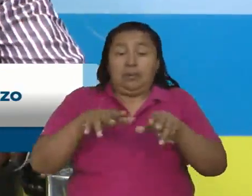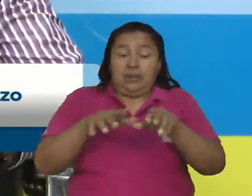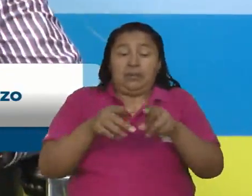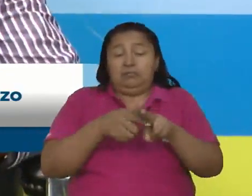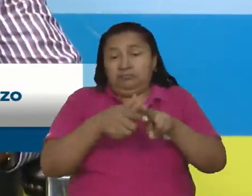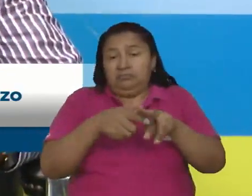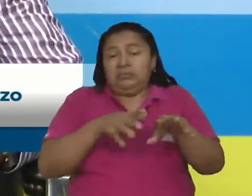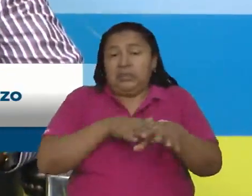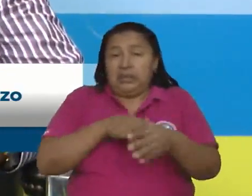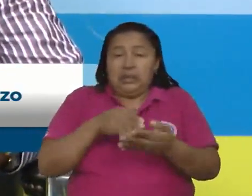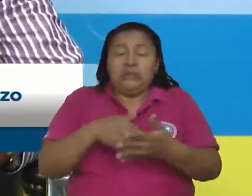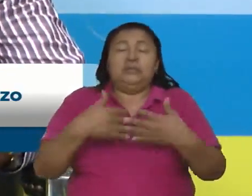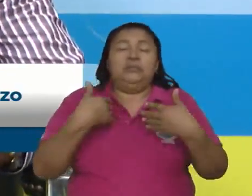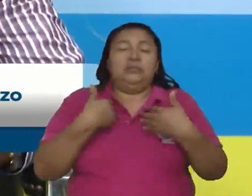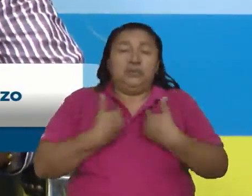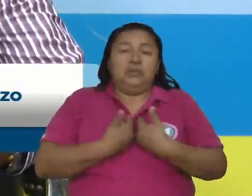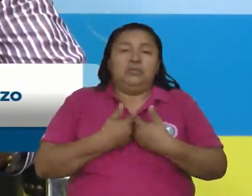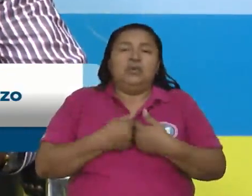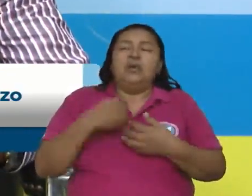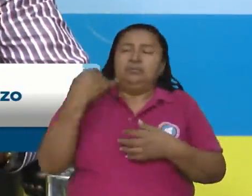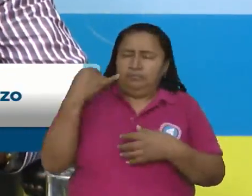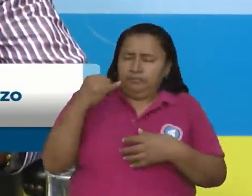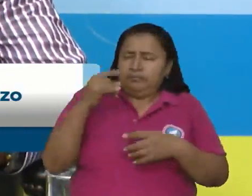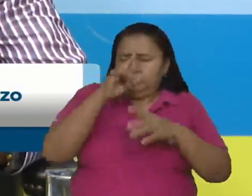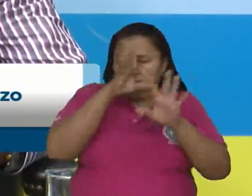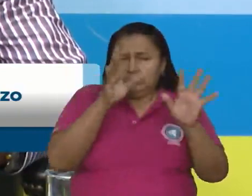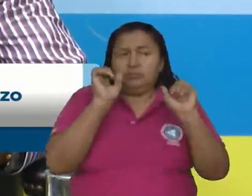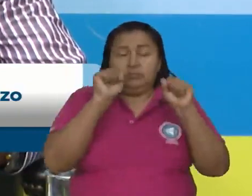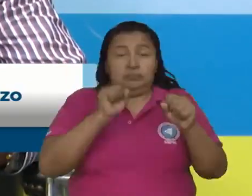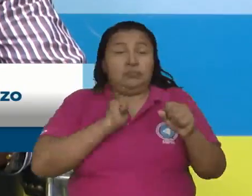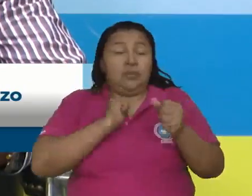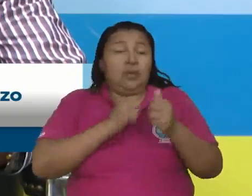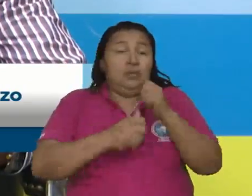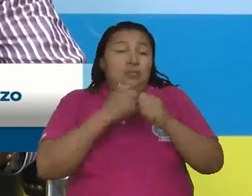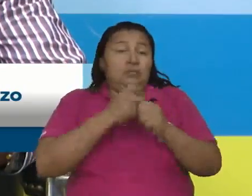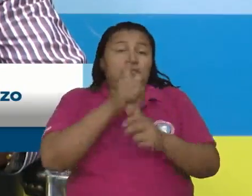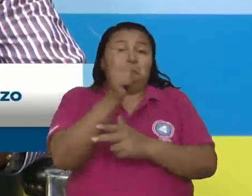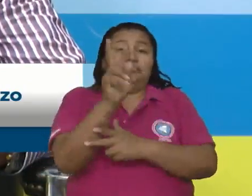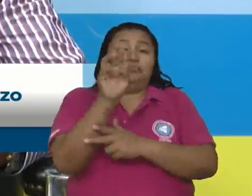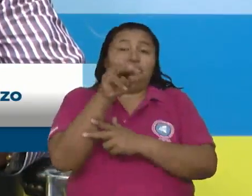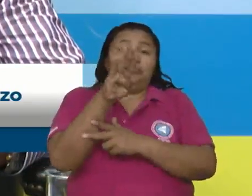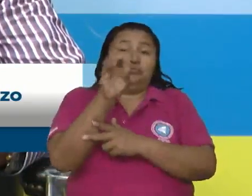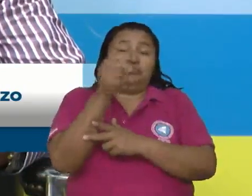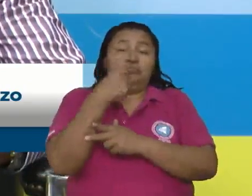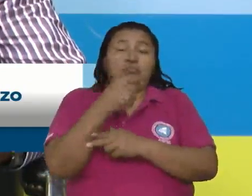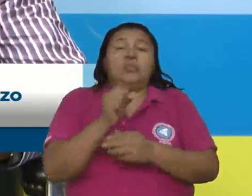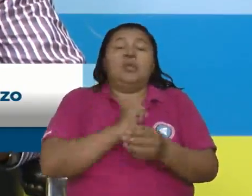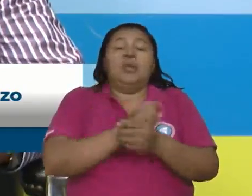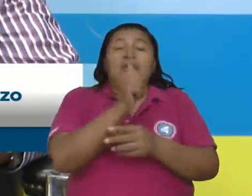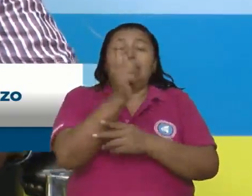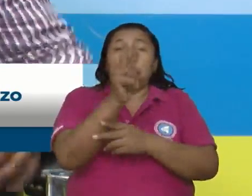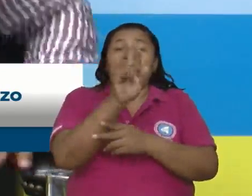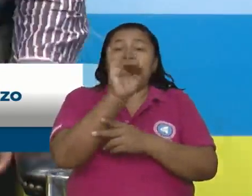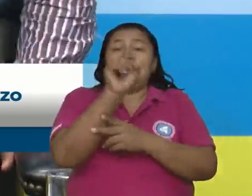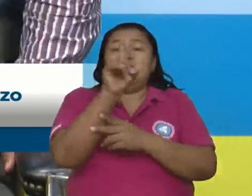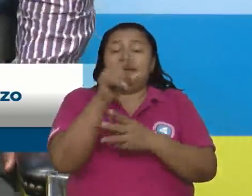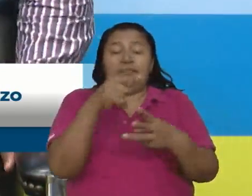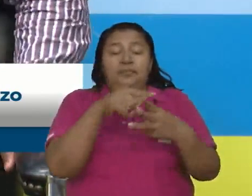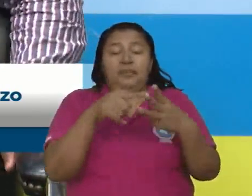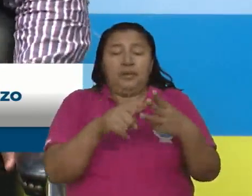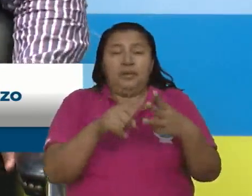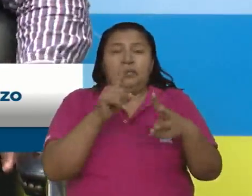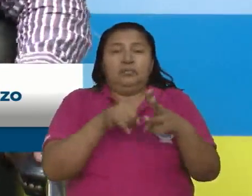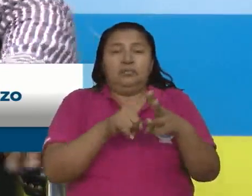Claro. Para que se presente la enfermedad tromboembólica venosa deben de suceder tres cosas que se llaman triadas. Uno, que hay un daño